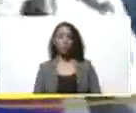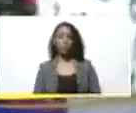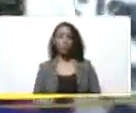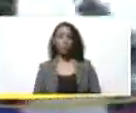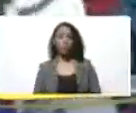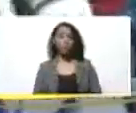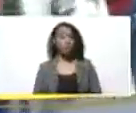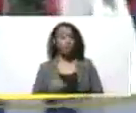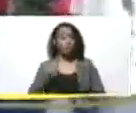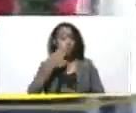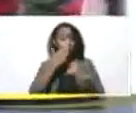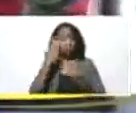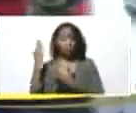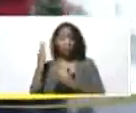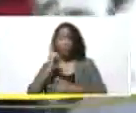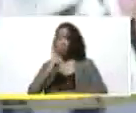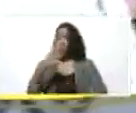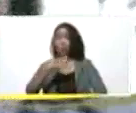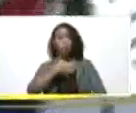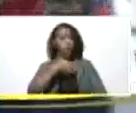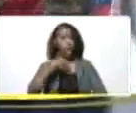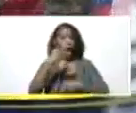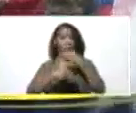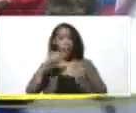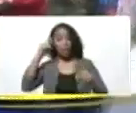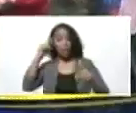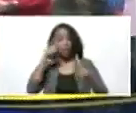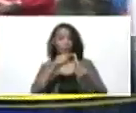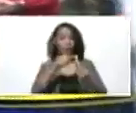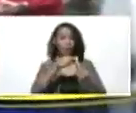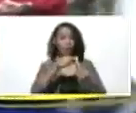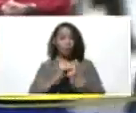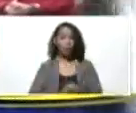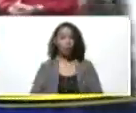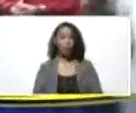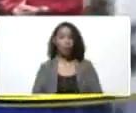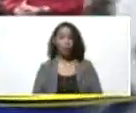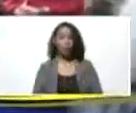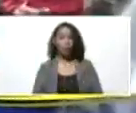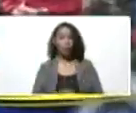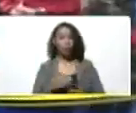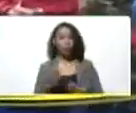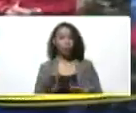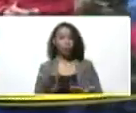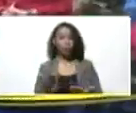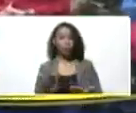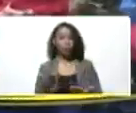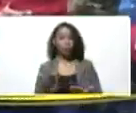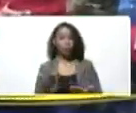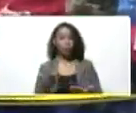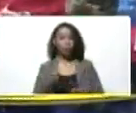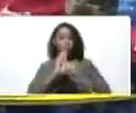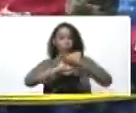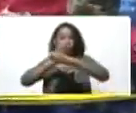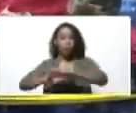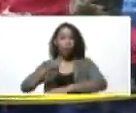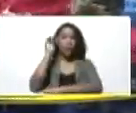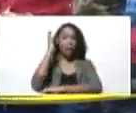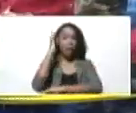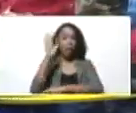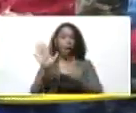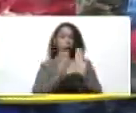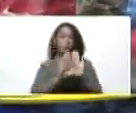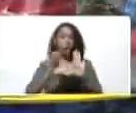Y cuando vieron que no se podían lograr los objetivos, que era llamar a una asamblea